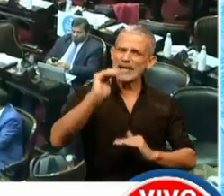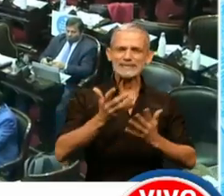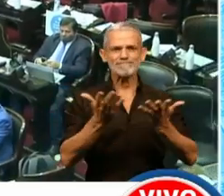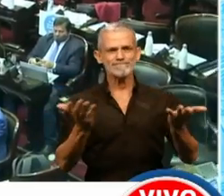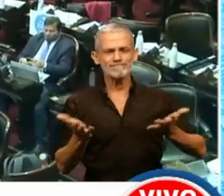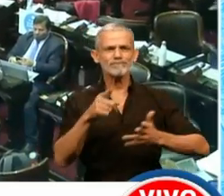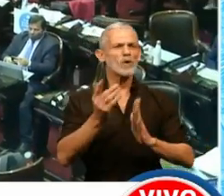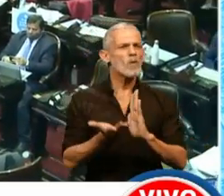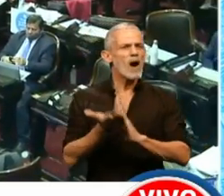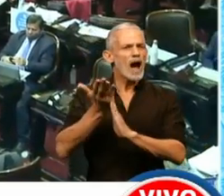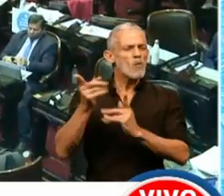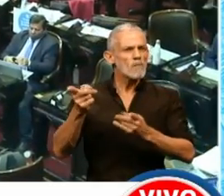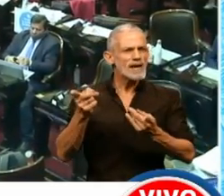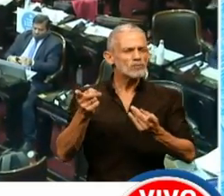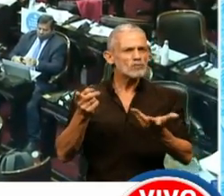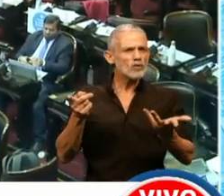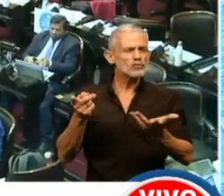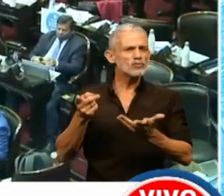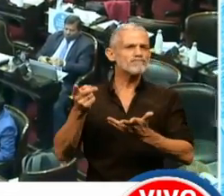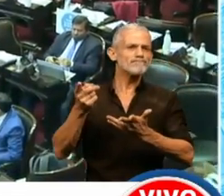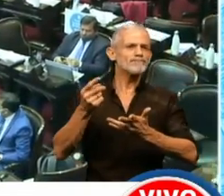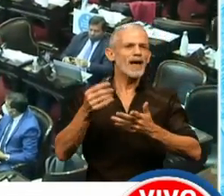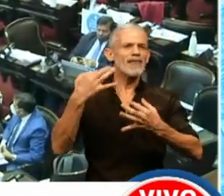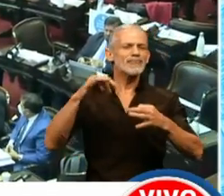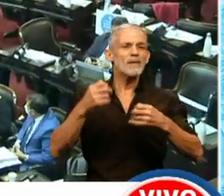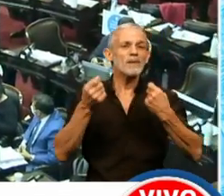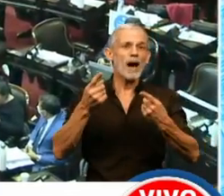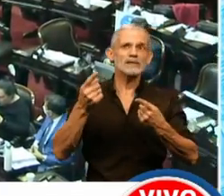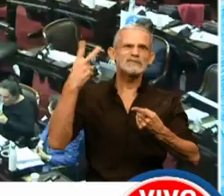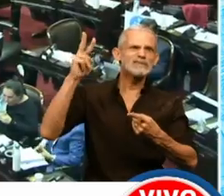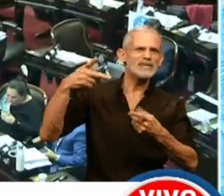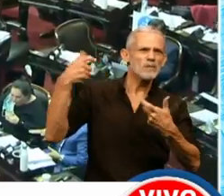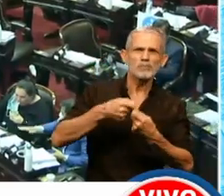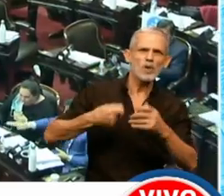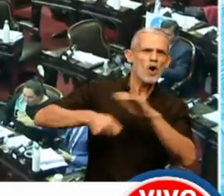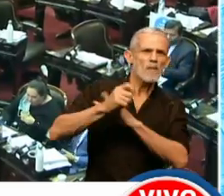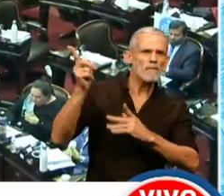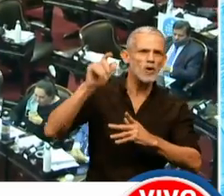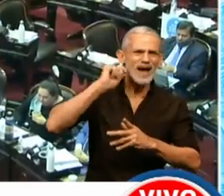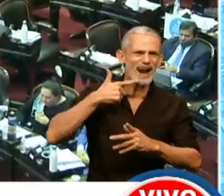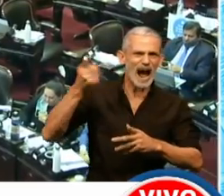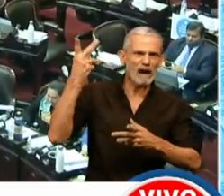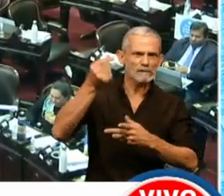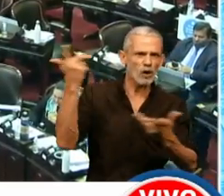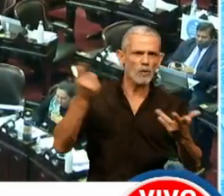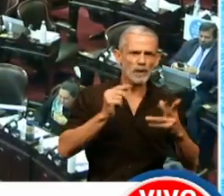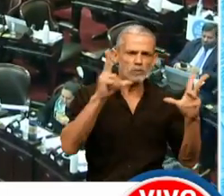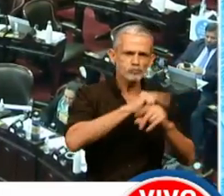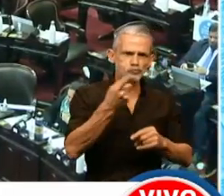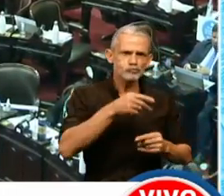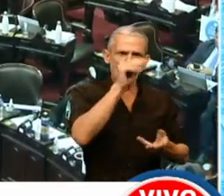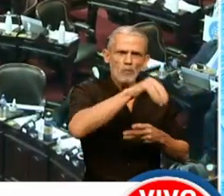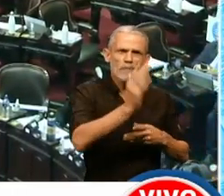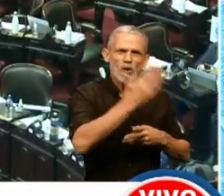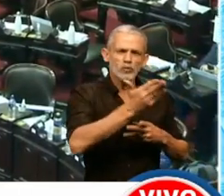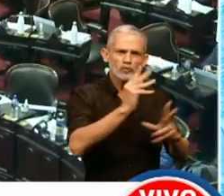medida estos aumentos se incidirá en la necesidad de incrementar las importaciones de gas en un contexto de grave disminución de nuestra